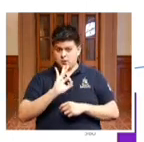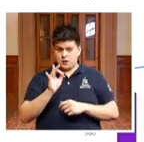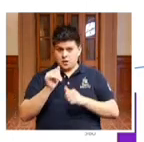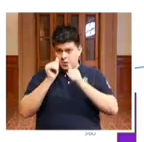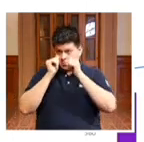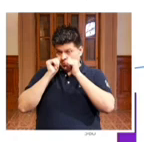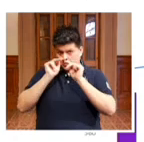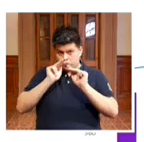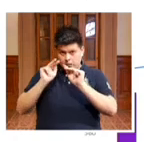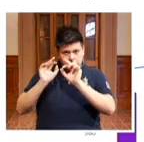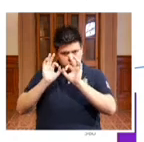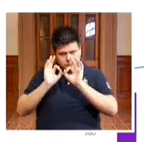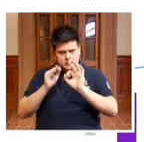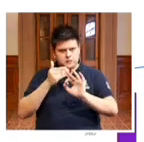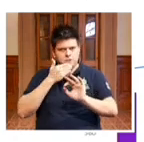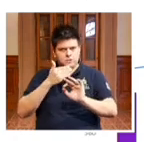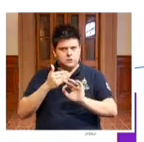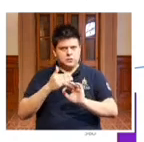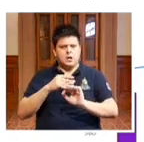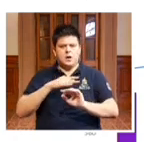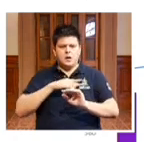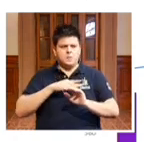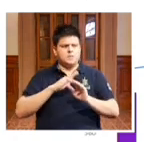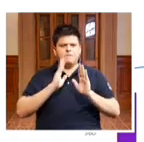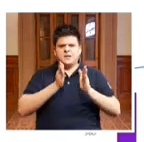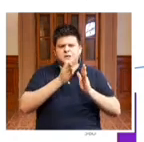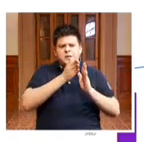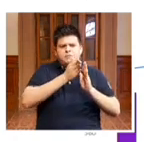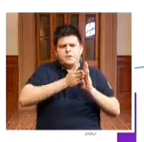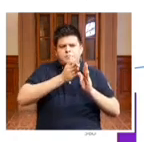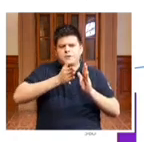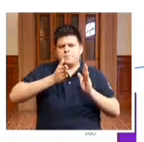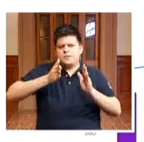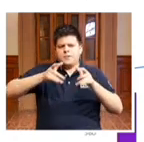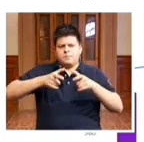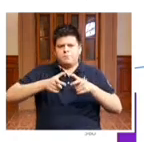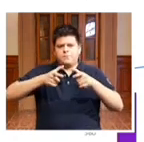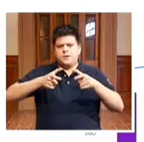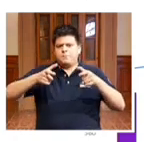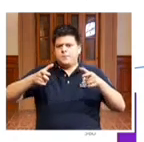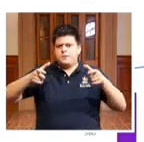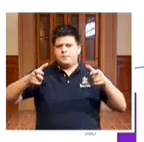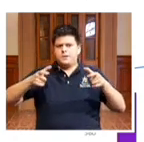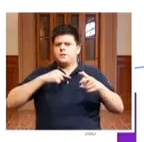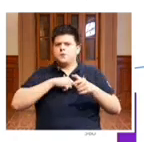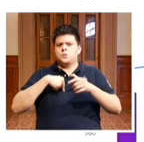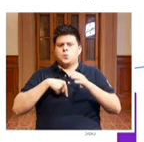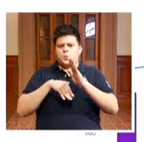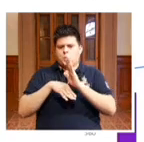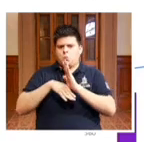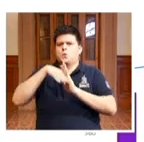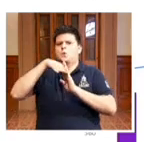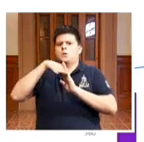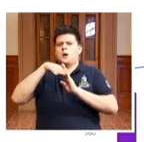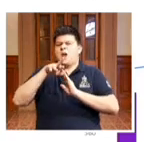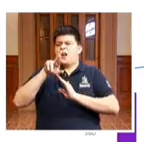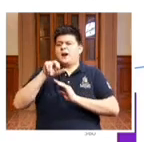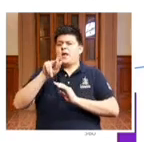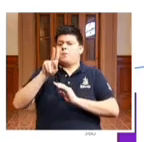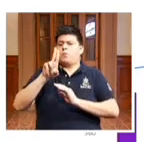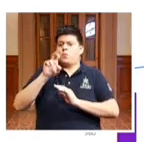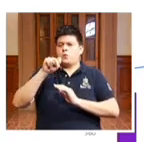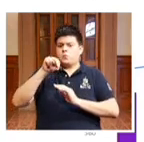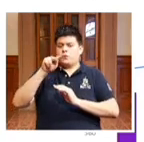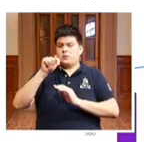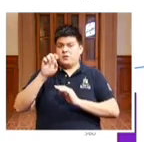fijan, hemos tenido nosotros esa tendencia, es un aumento gradual, tenemos un repunte de casos, no tenemos un aumento